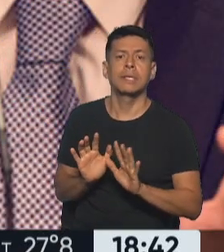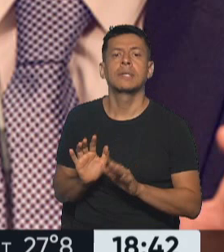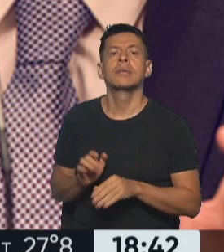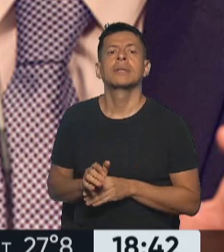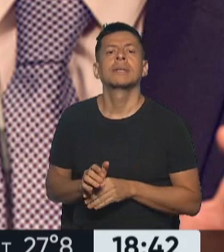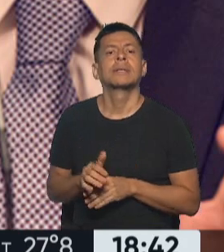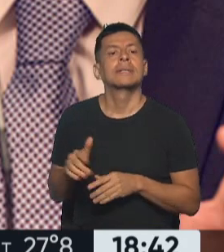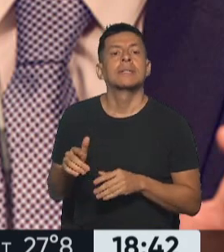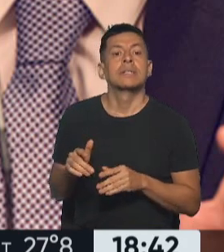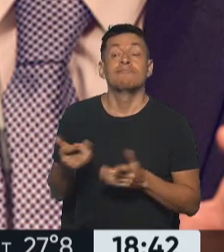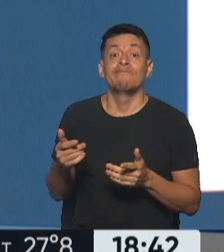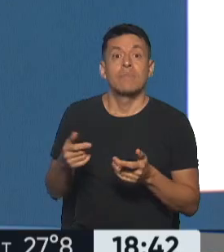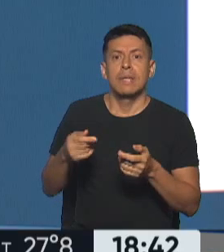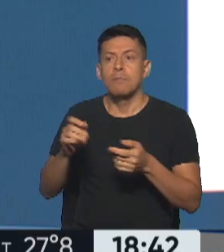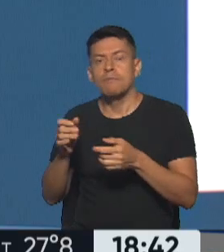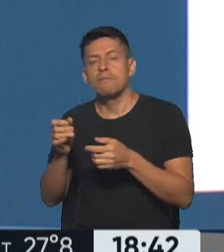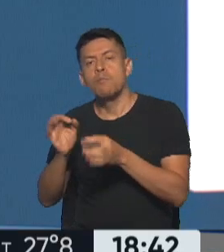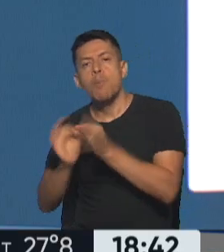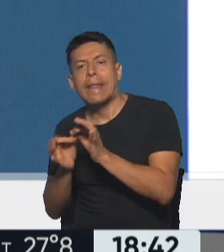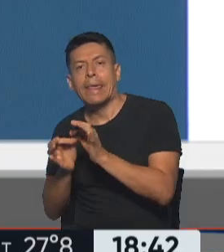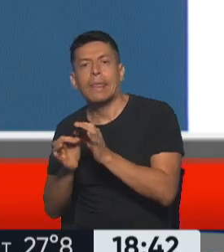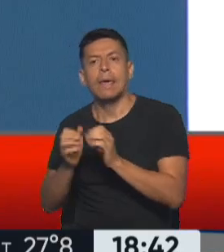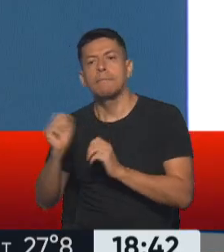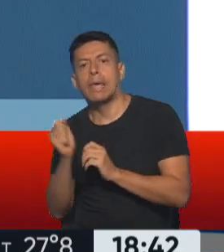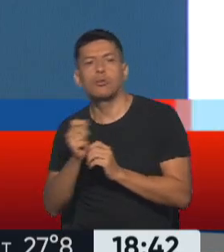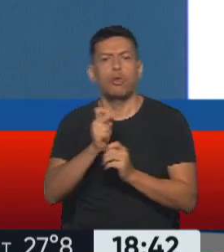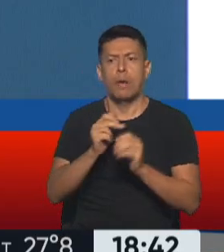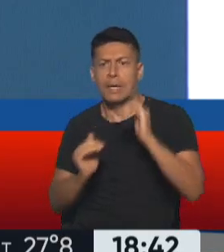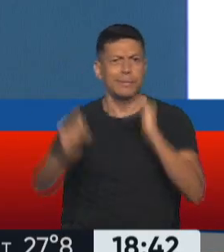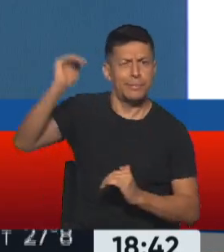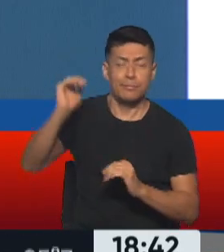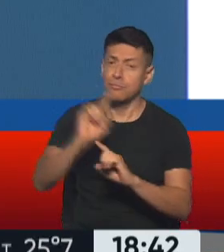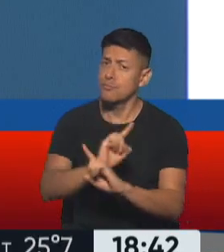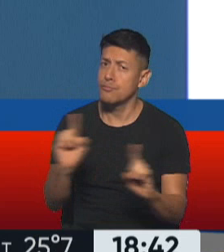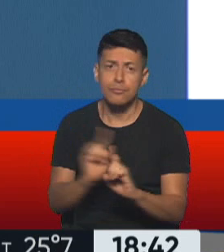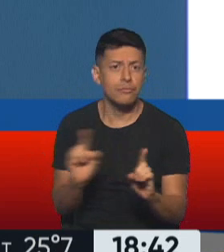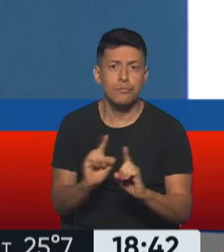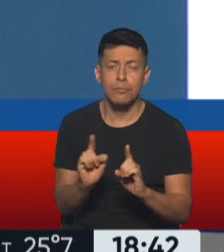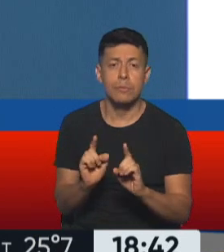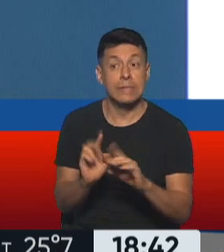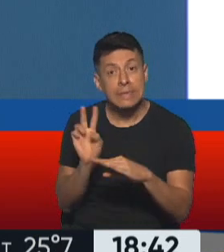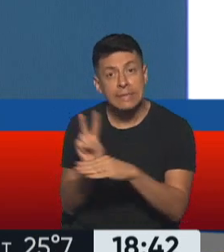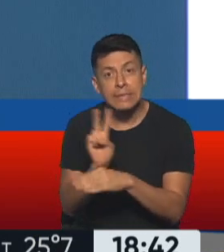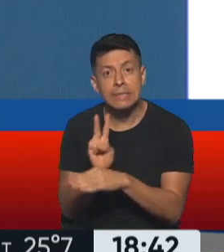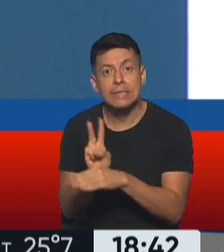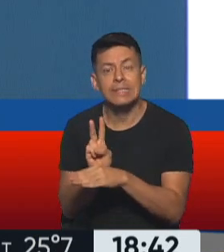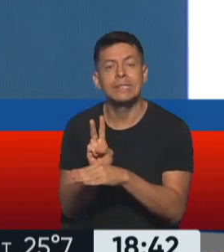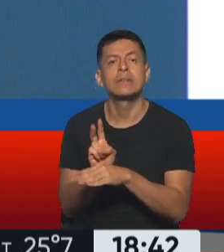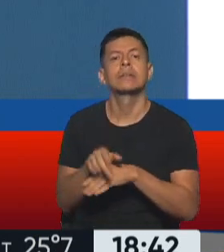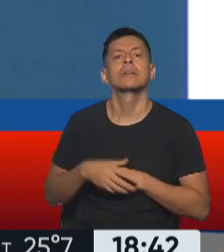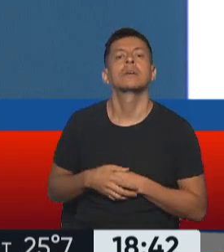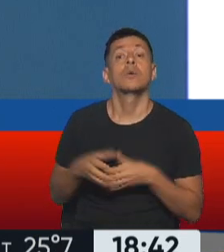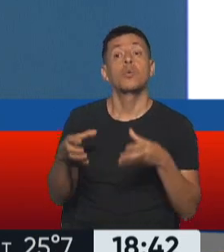profundo estrés cambiario, ¿no? Vuelve a regir este principio común que tienen aquellos integrantes